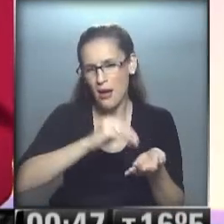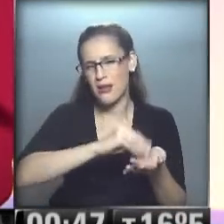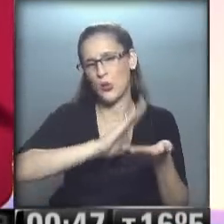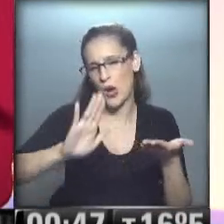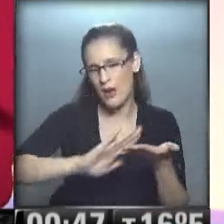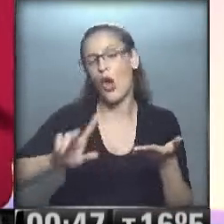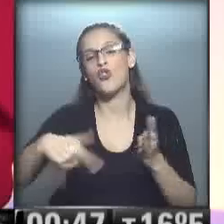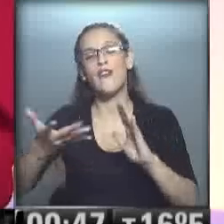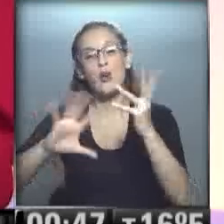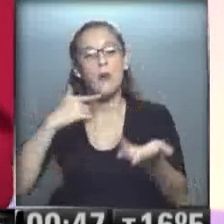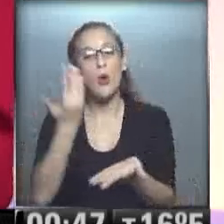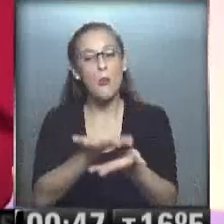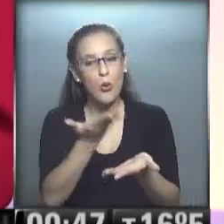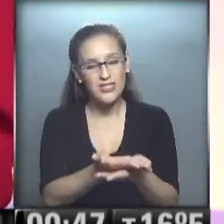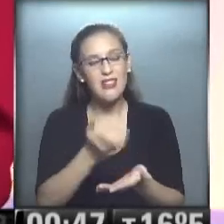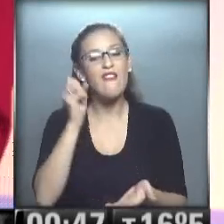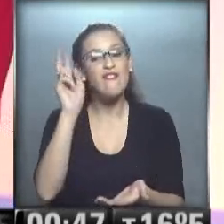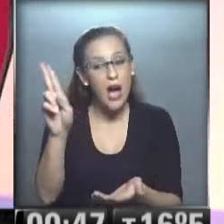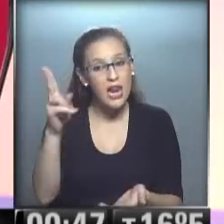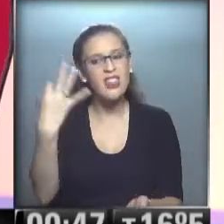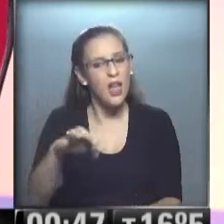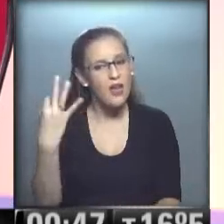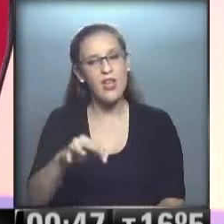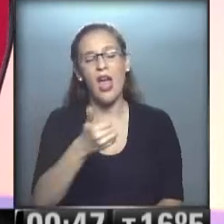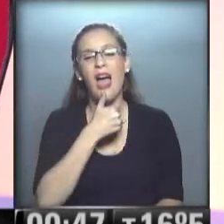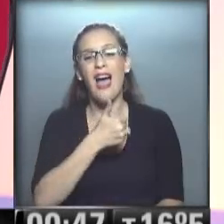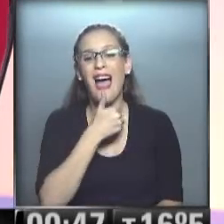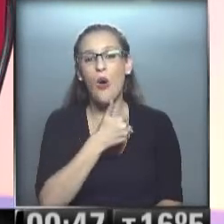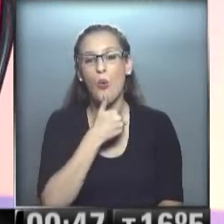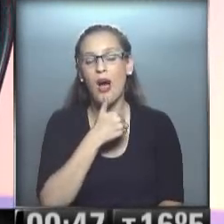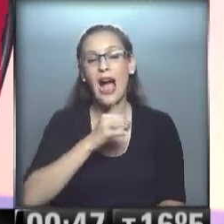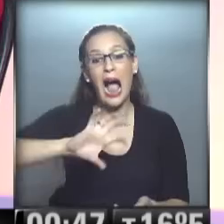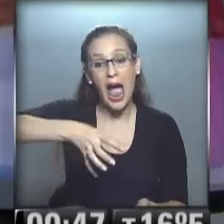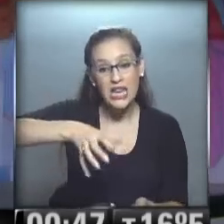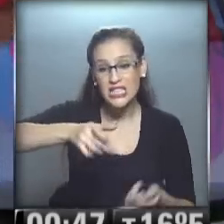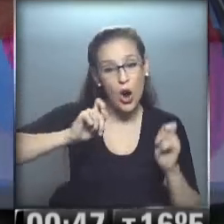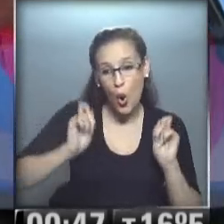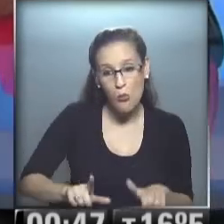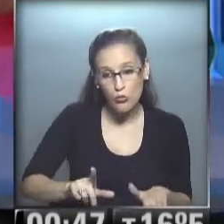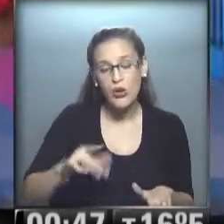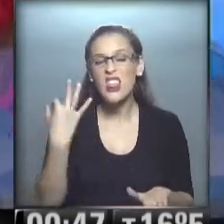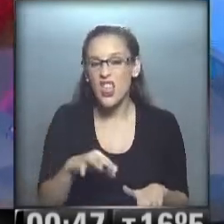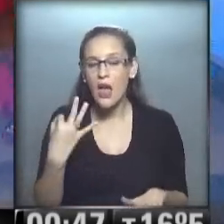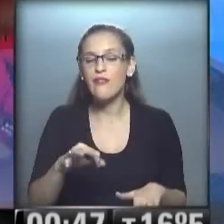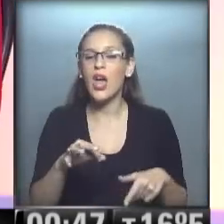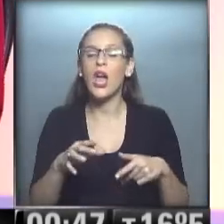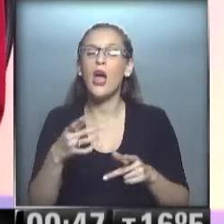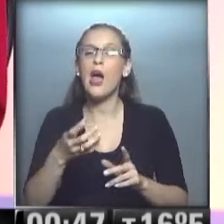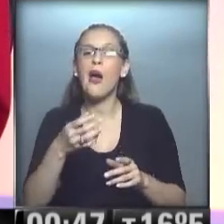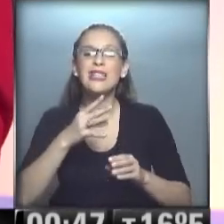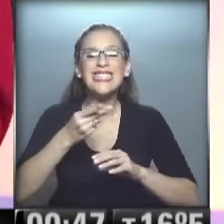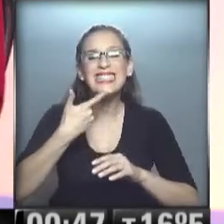que los bares sirvan agua de la canilla directamente y se le agreguen jugos y saborizantes. ¿Por qué? Porque de esta manera ahorras todo lo